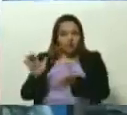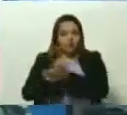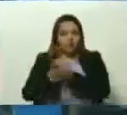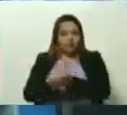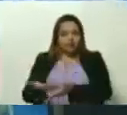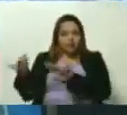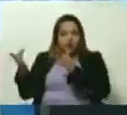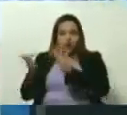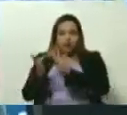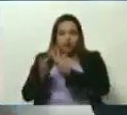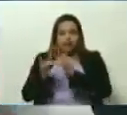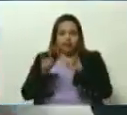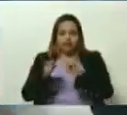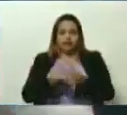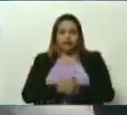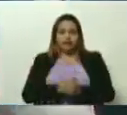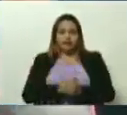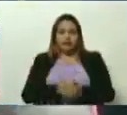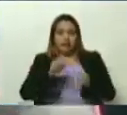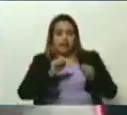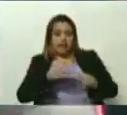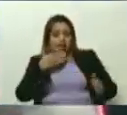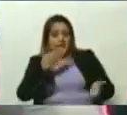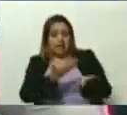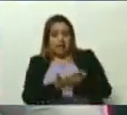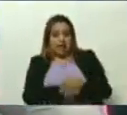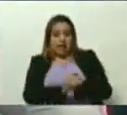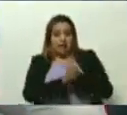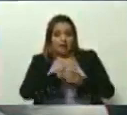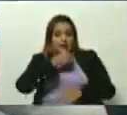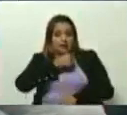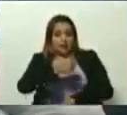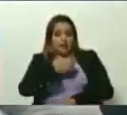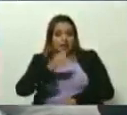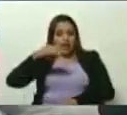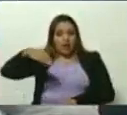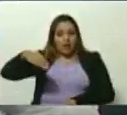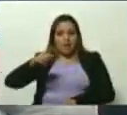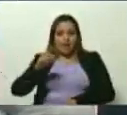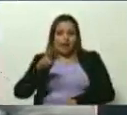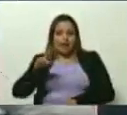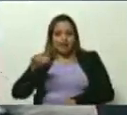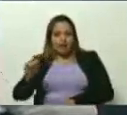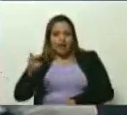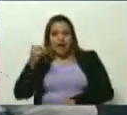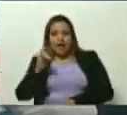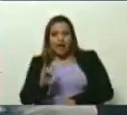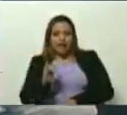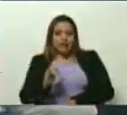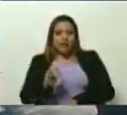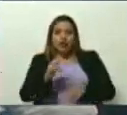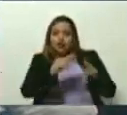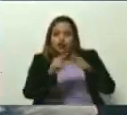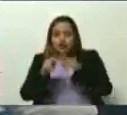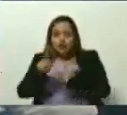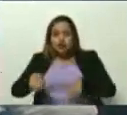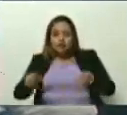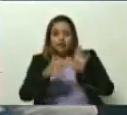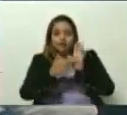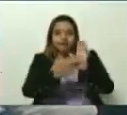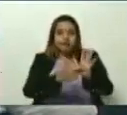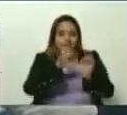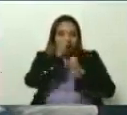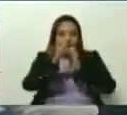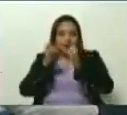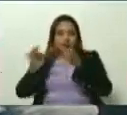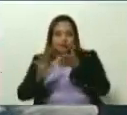regreso el pase contigo. Bien, gracias a nuestra compañera María Gabriela Rodríguez, que se está comiendo los stands para llevarnos todas las imágenes de lo